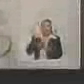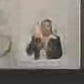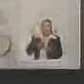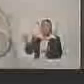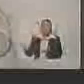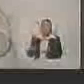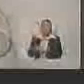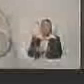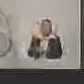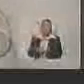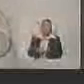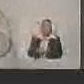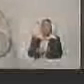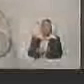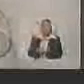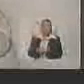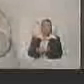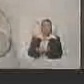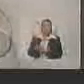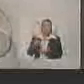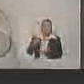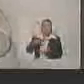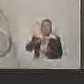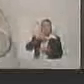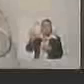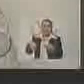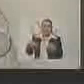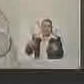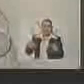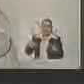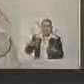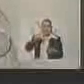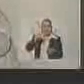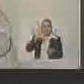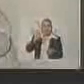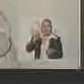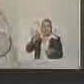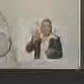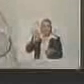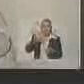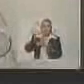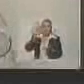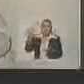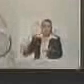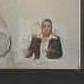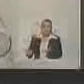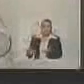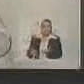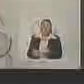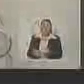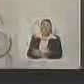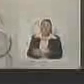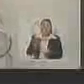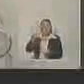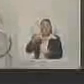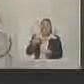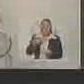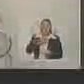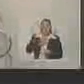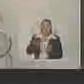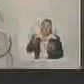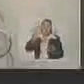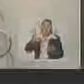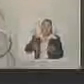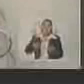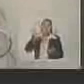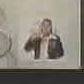gracias. Muchas gracias al Instituto Electoral del Distrito Federal y a Capital 21 por darnos esta oportunidad de dar a conocer nuestras